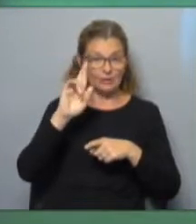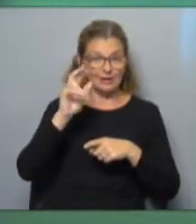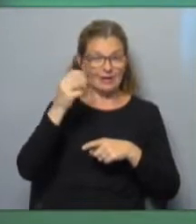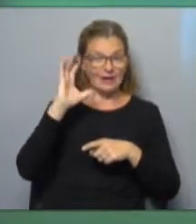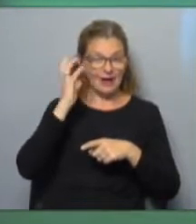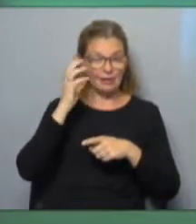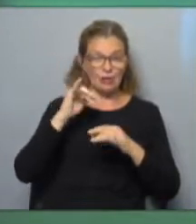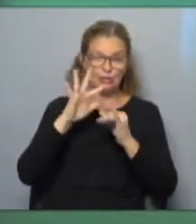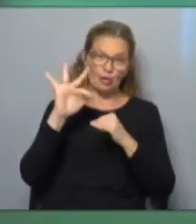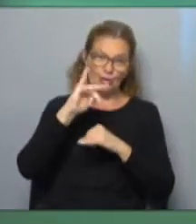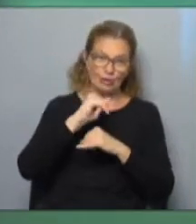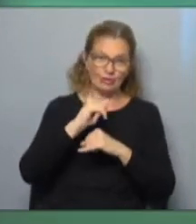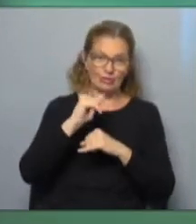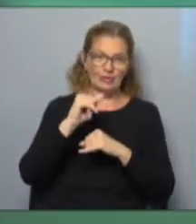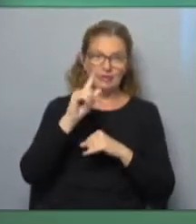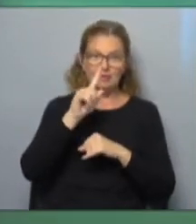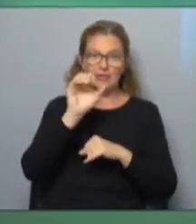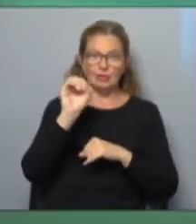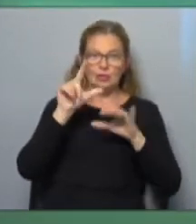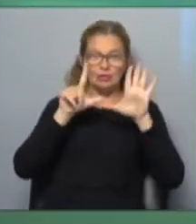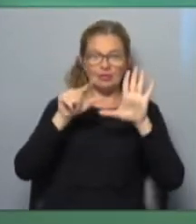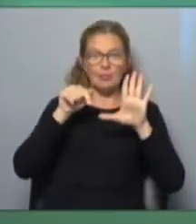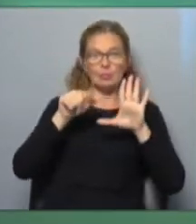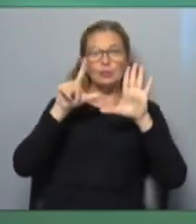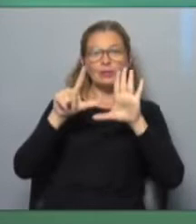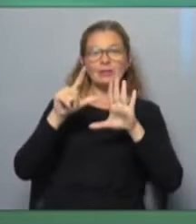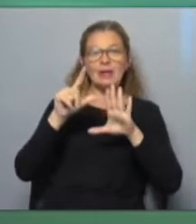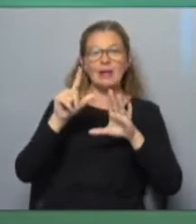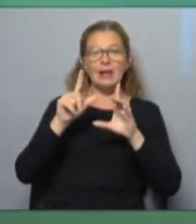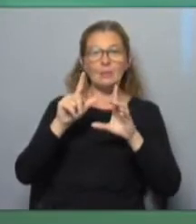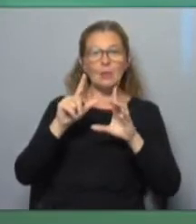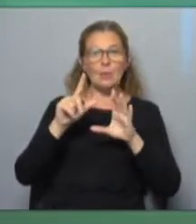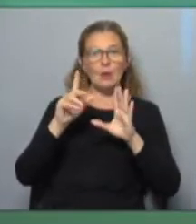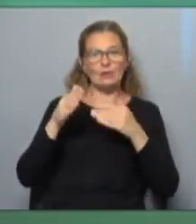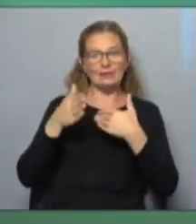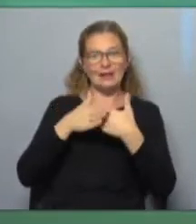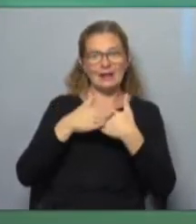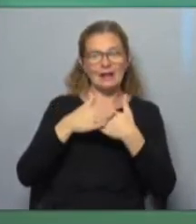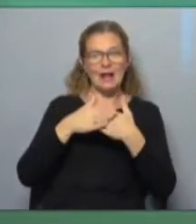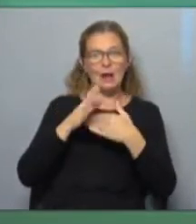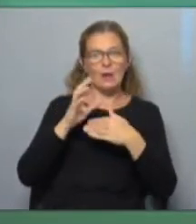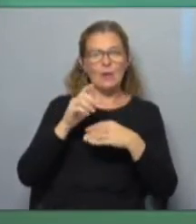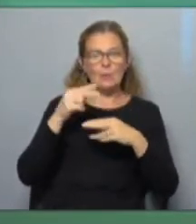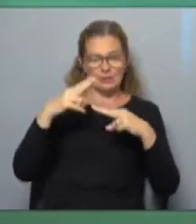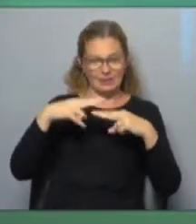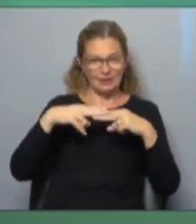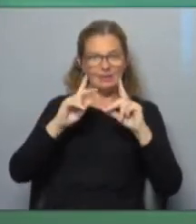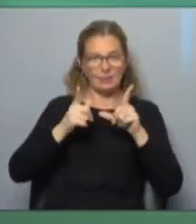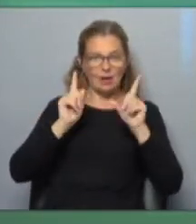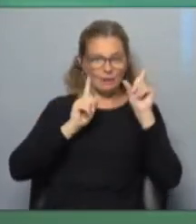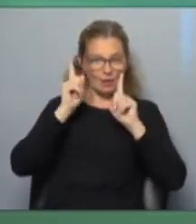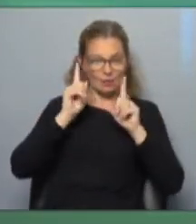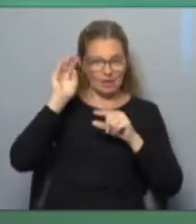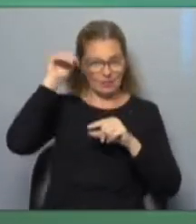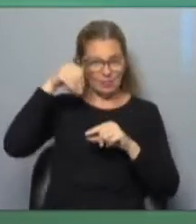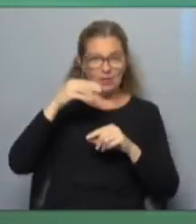de todos los días, allí estamos en vivo, 107.7 FM en Montevideo y área metropolitana y por la web unirradio.edu.uy. ¿Te parece si